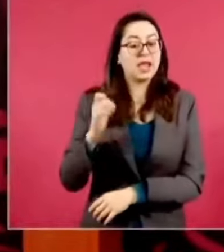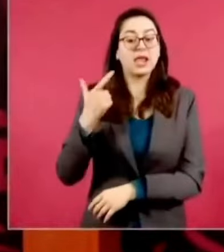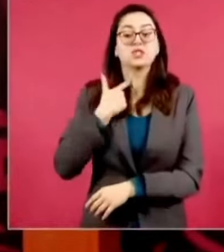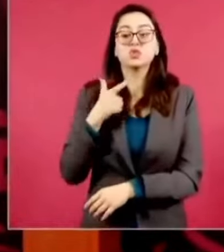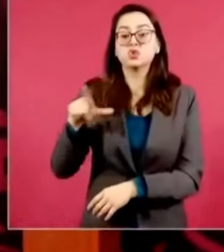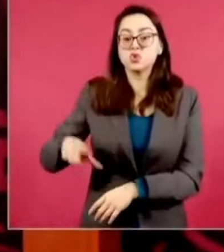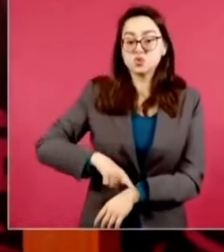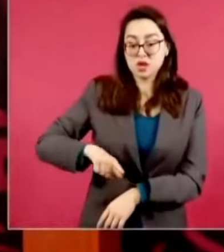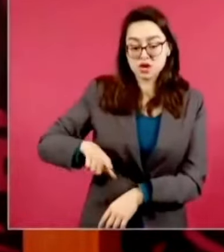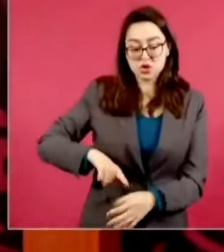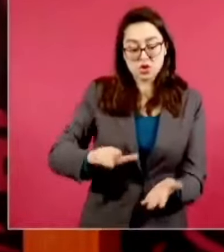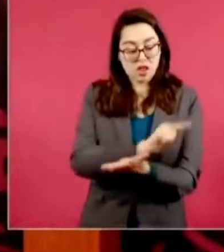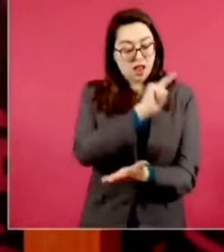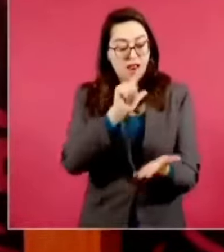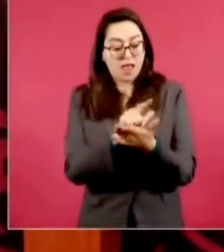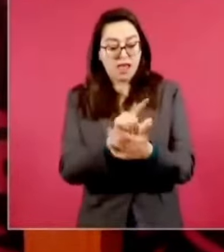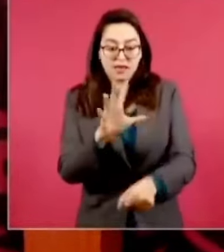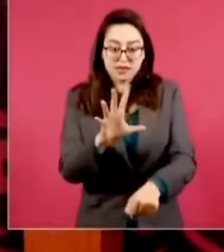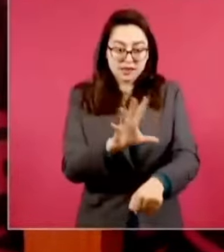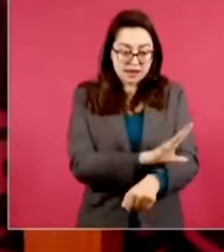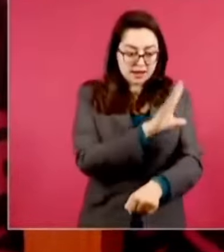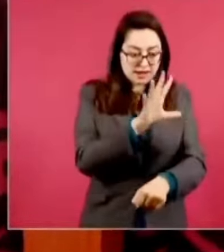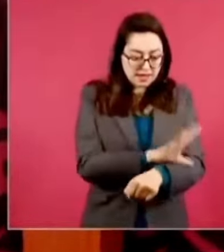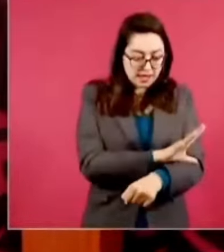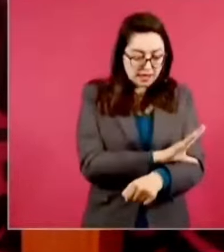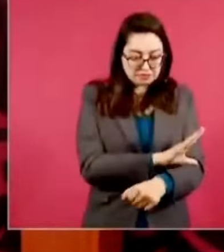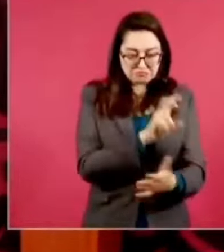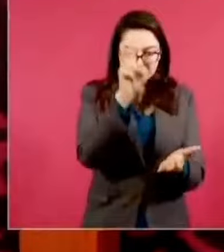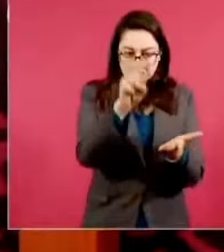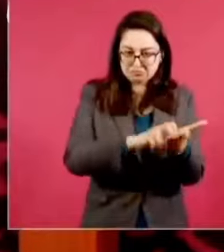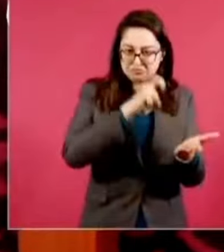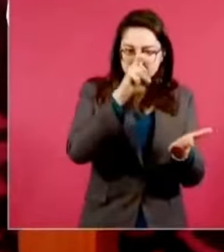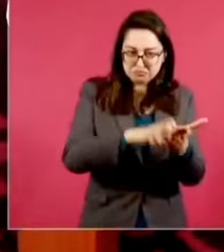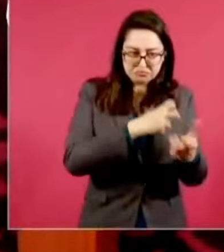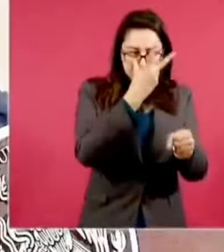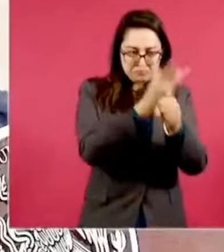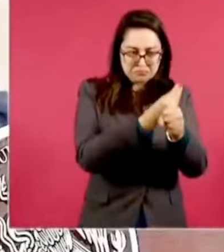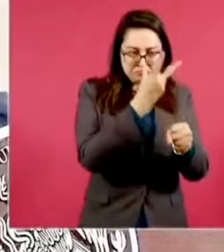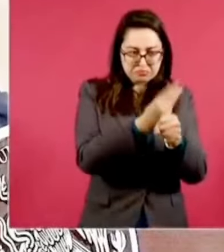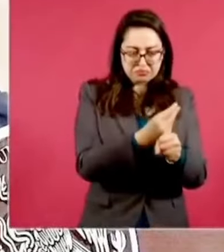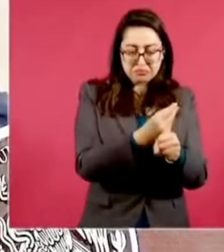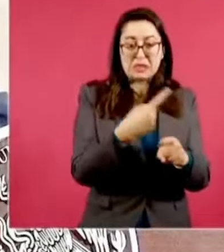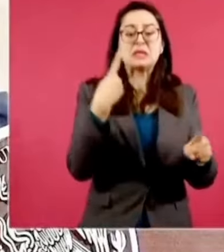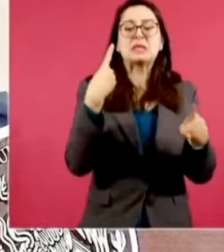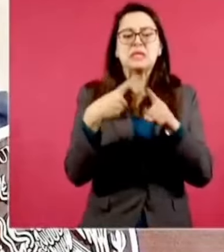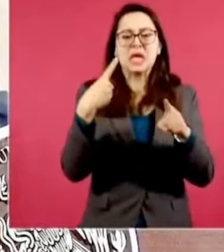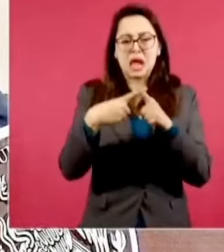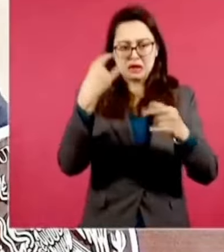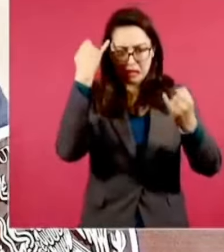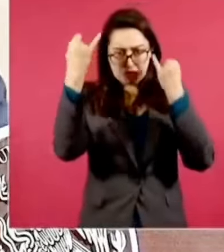realmente no escribieron los artículos los legisladores,